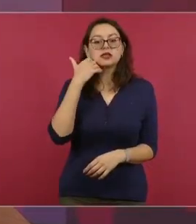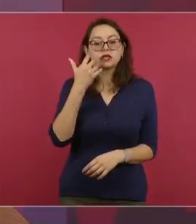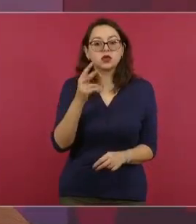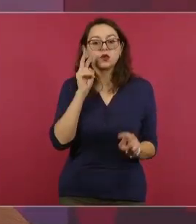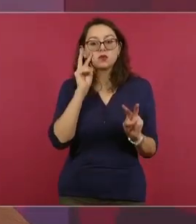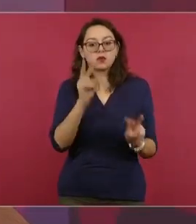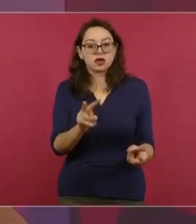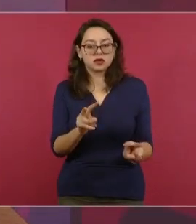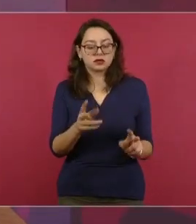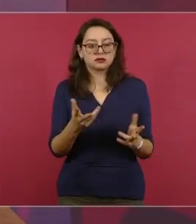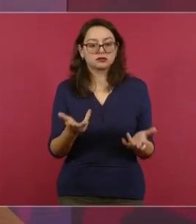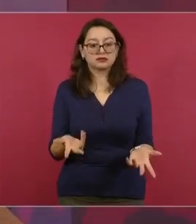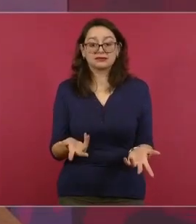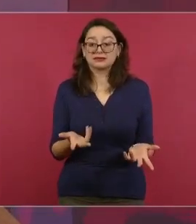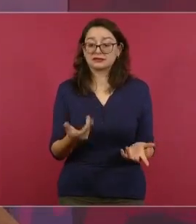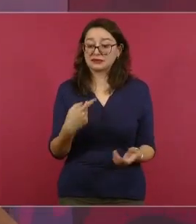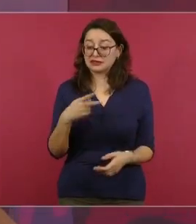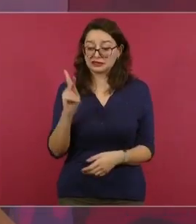desenredar